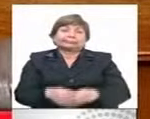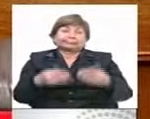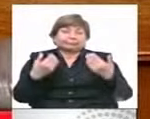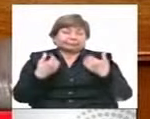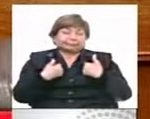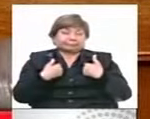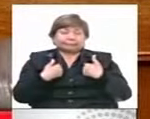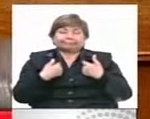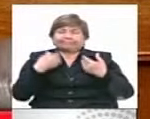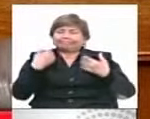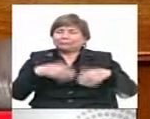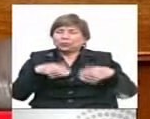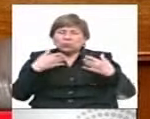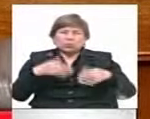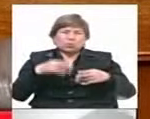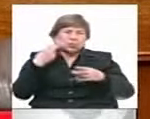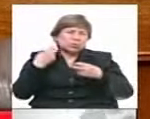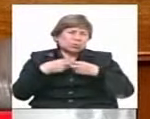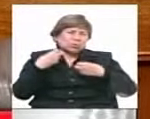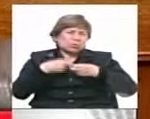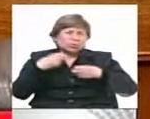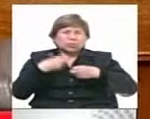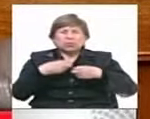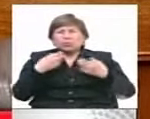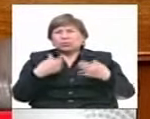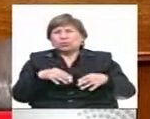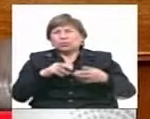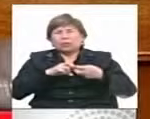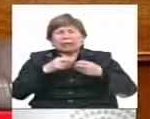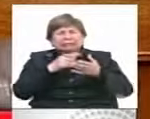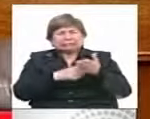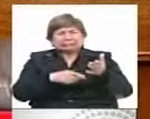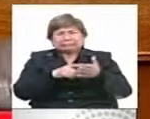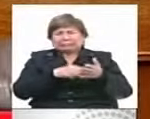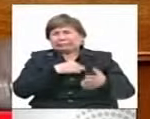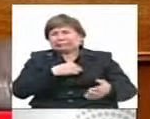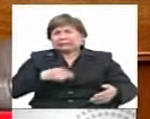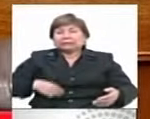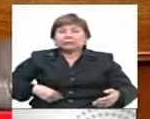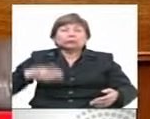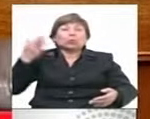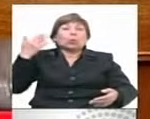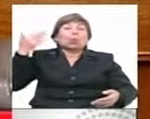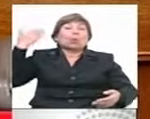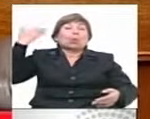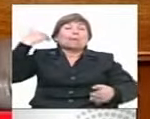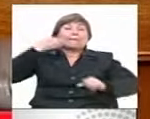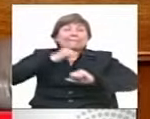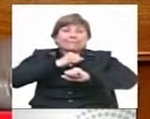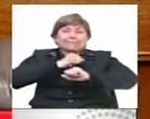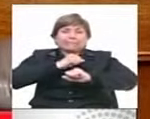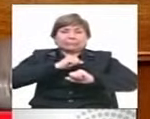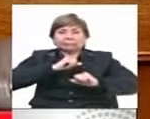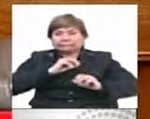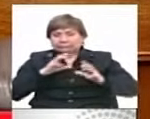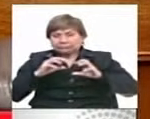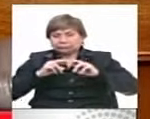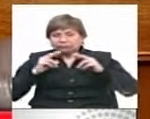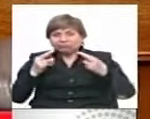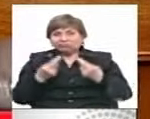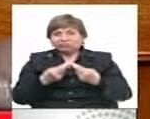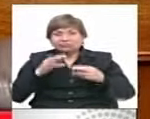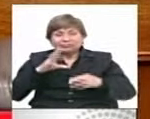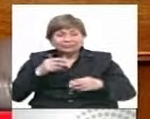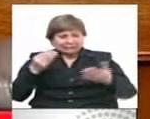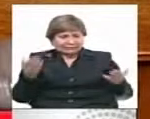Tenemos serios cuestionamientos con ministros que antes estaban defendiendo una red criminal y